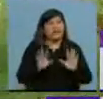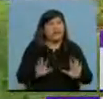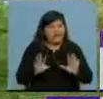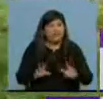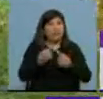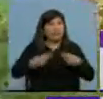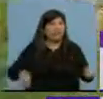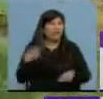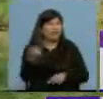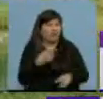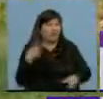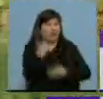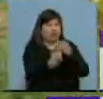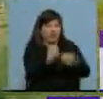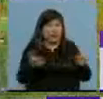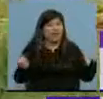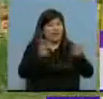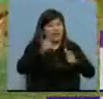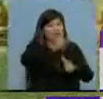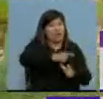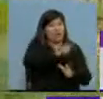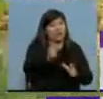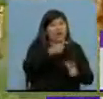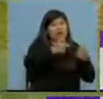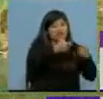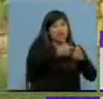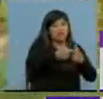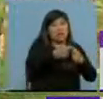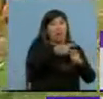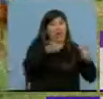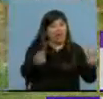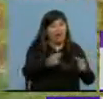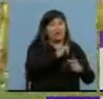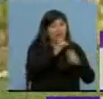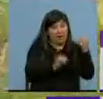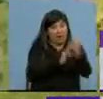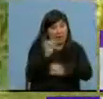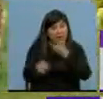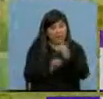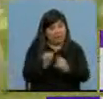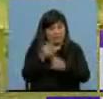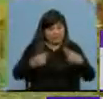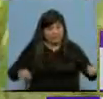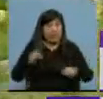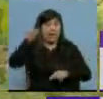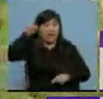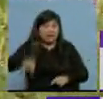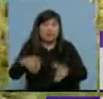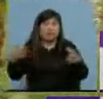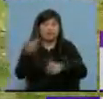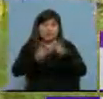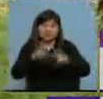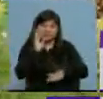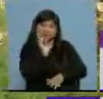reunión informativa convocada por la Cámara del Tabaco y dejaron expuesta su preocupación por los incrementos en las tarifas